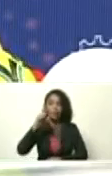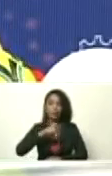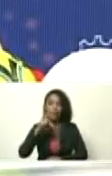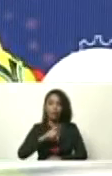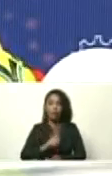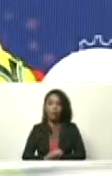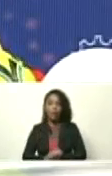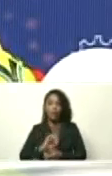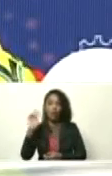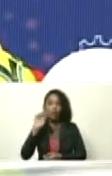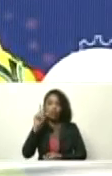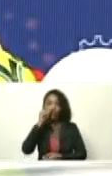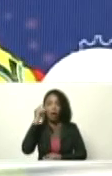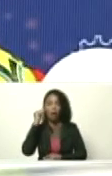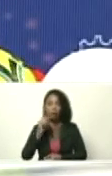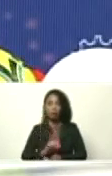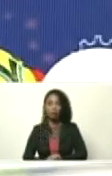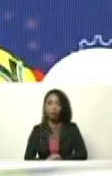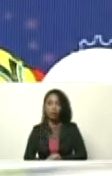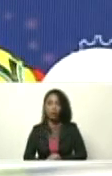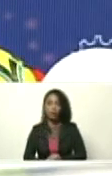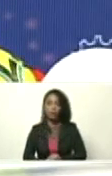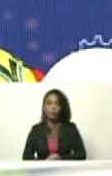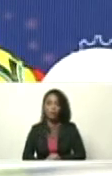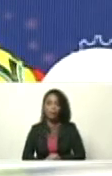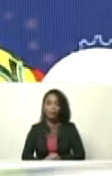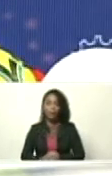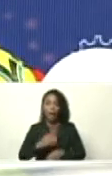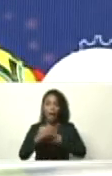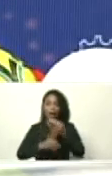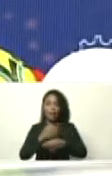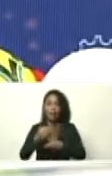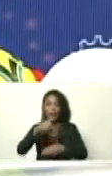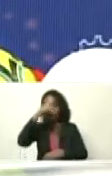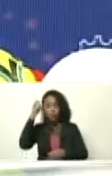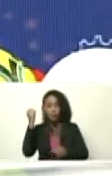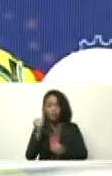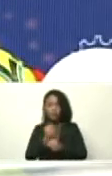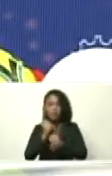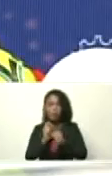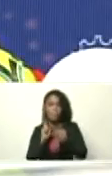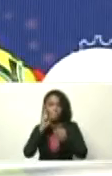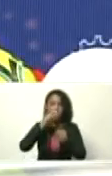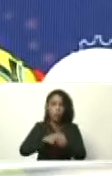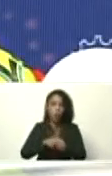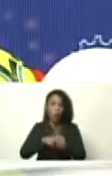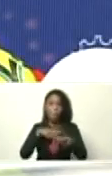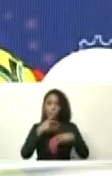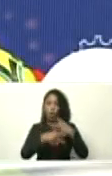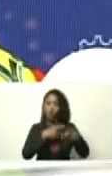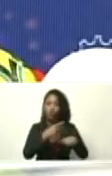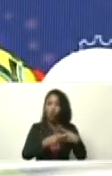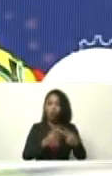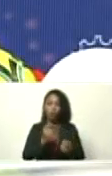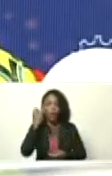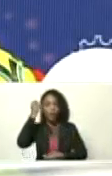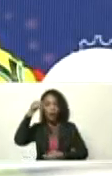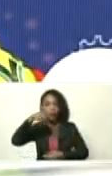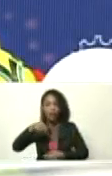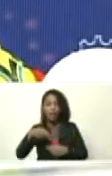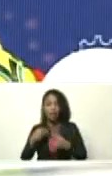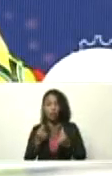los venezolanos, de las venezolanas, crear empleo, trabajo productivo,